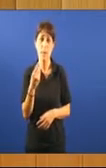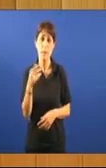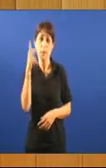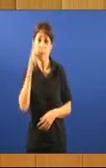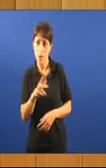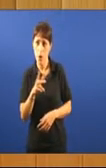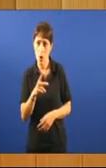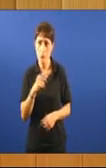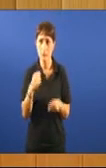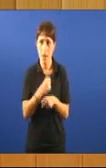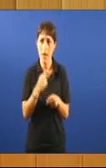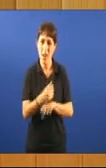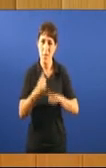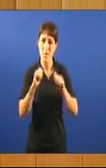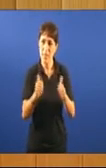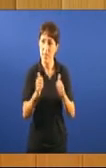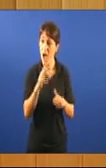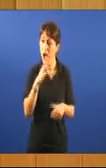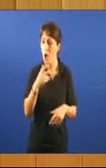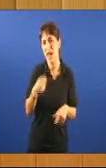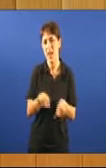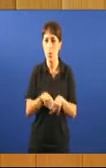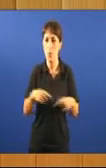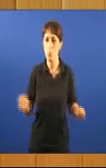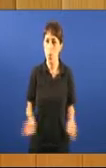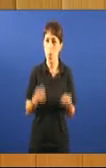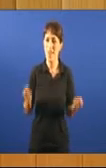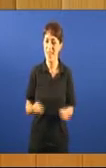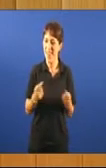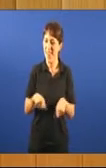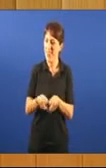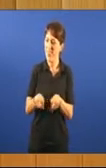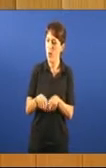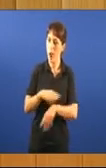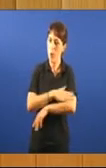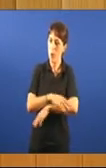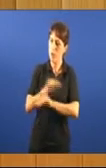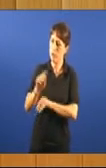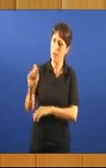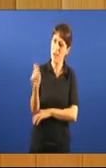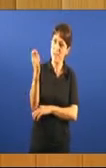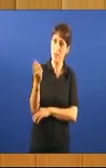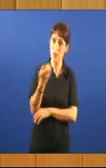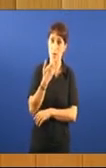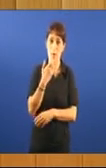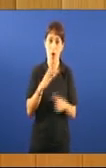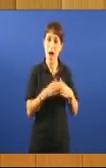agora véndennos como un éxito do seu goberno que estean estes asteleiros entre os 11 esteleiros